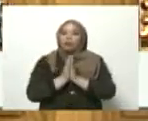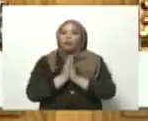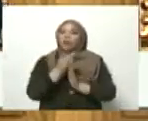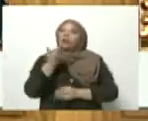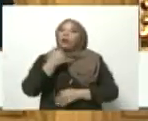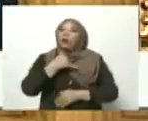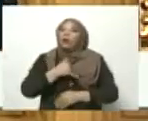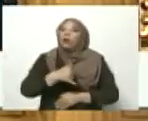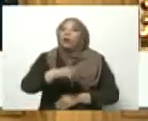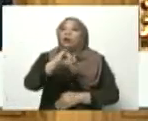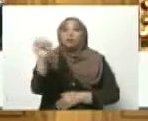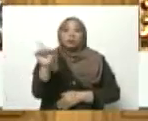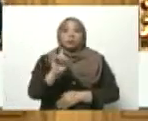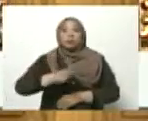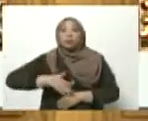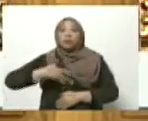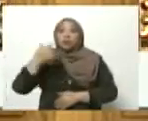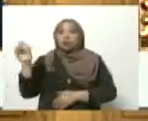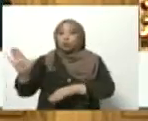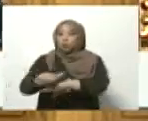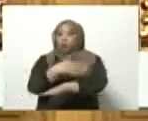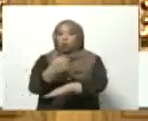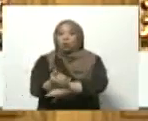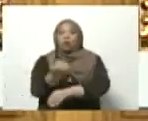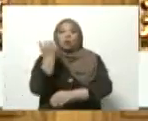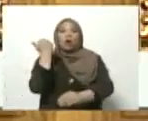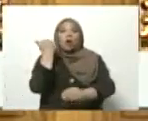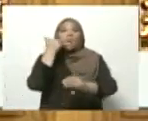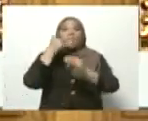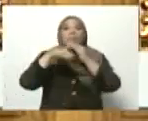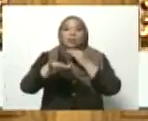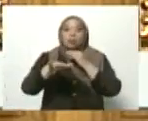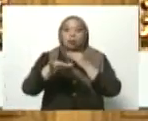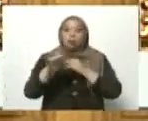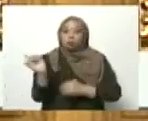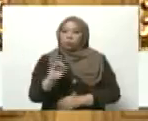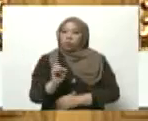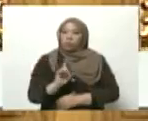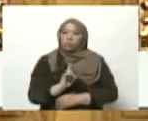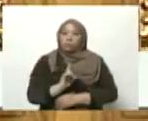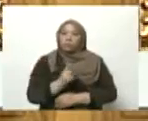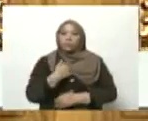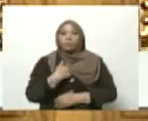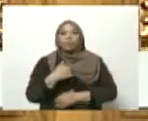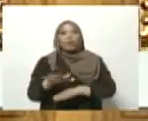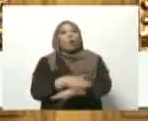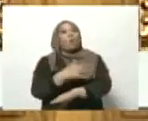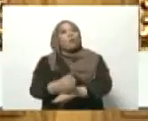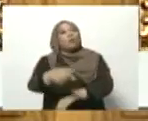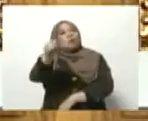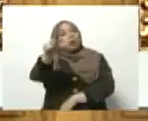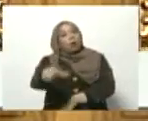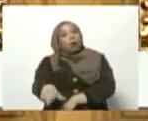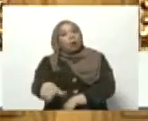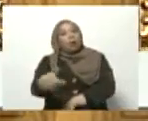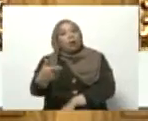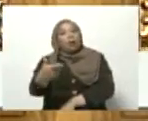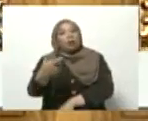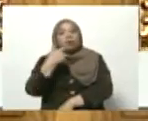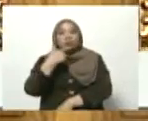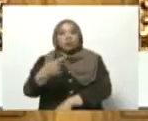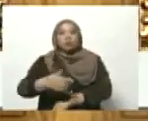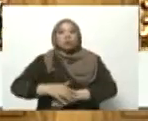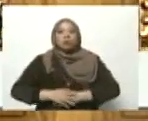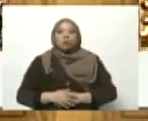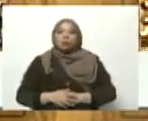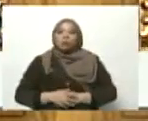Literal, no culpen al mensajero, estoy repitiendo. Dice Bolton y Esper que Trump decía,